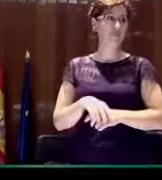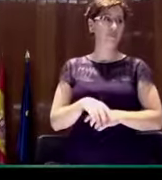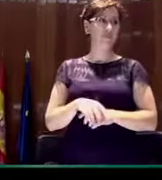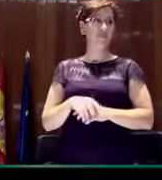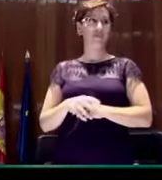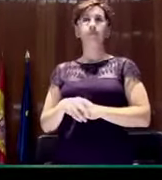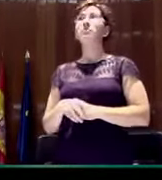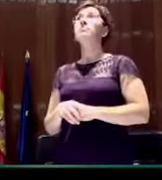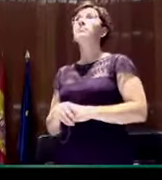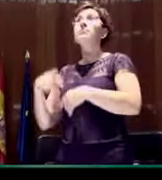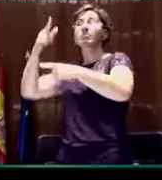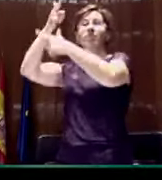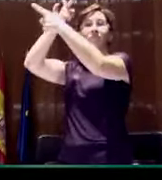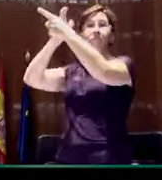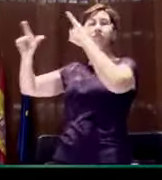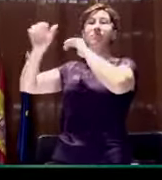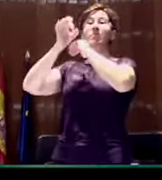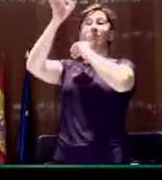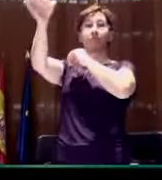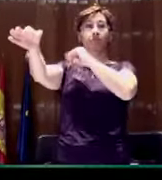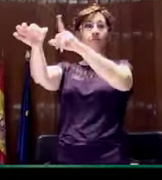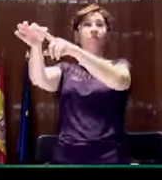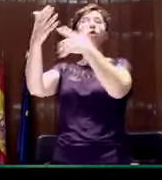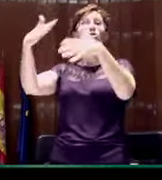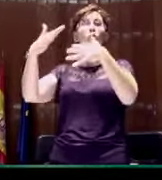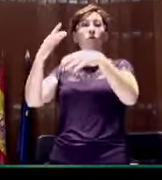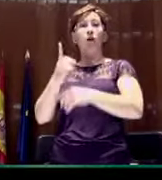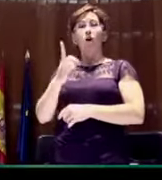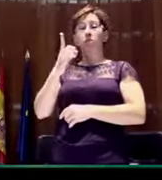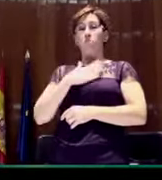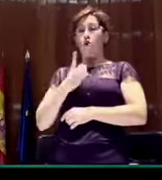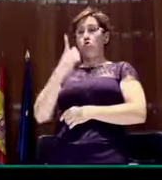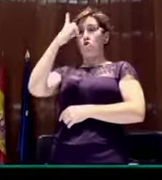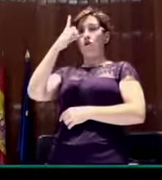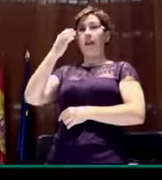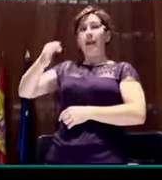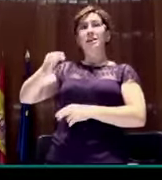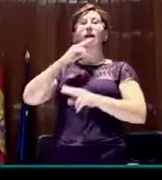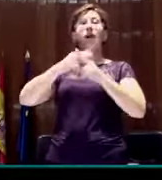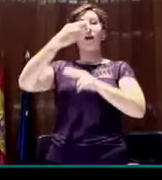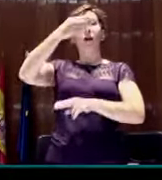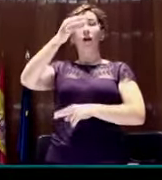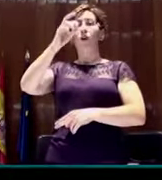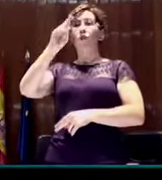Ahí vamos a Brunei. Brunei es un pequeño país que está en el norte de Borneo, ¿vale? Y...